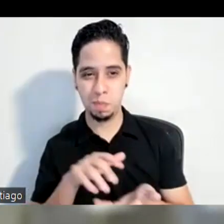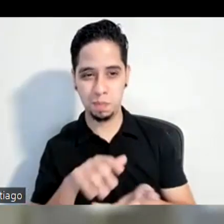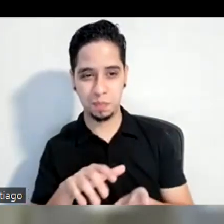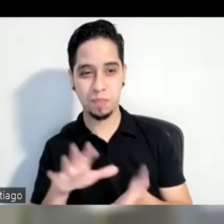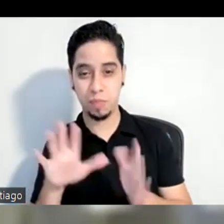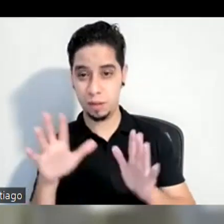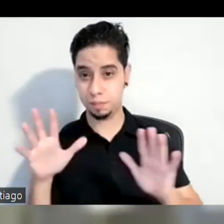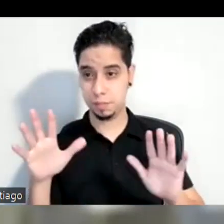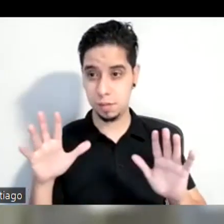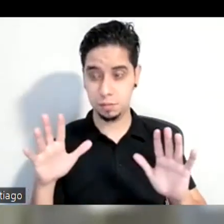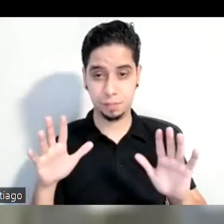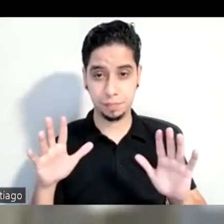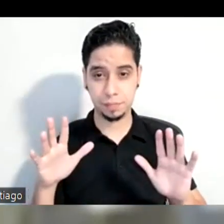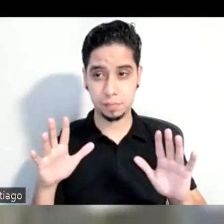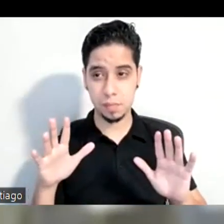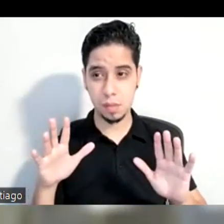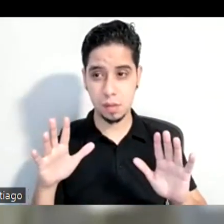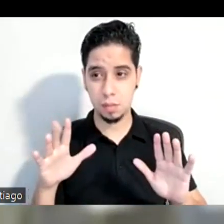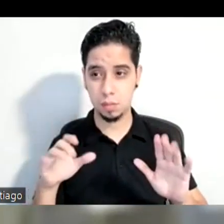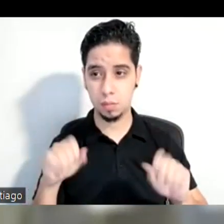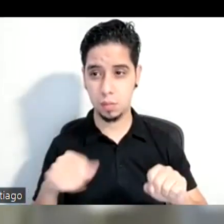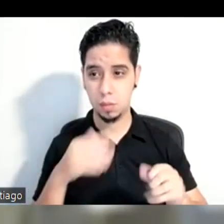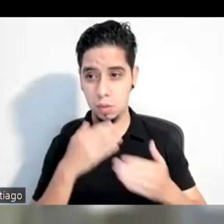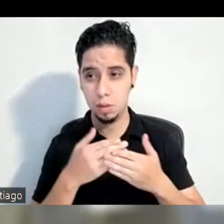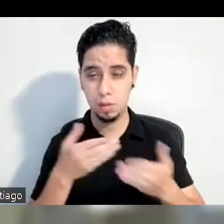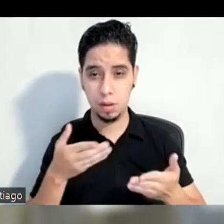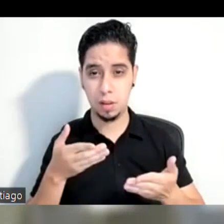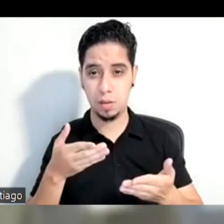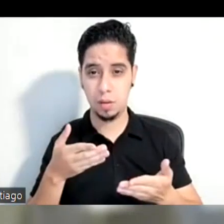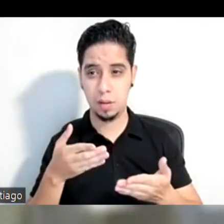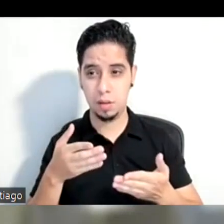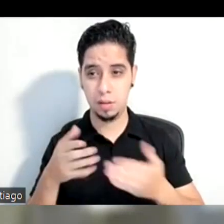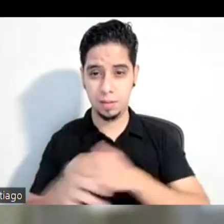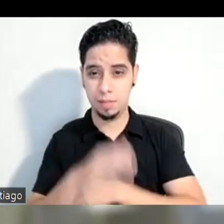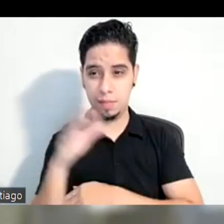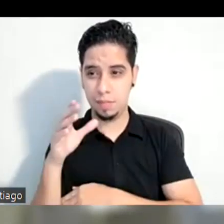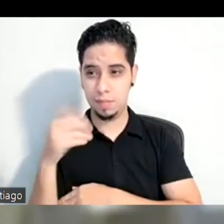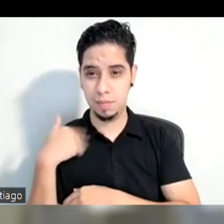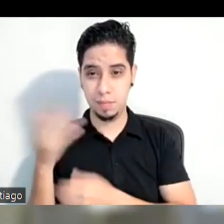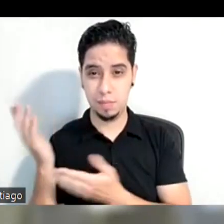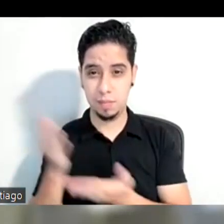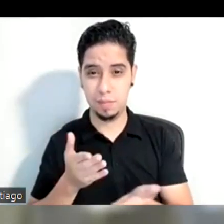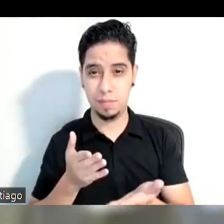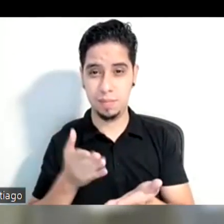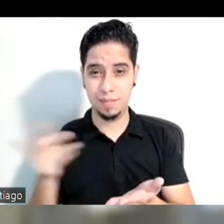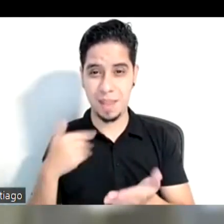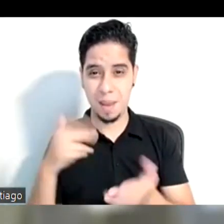Ya. Tenemos que cantar, mira, Adriana, aquello que dice: qué bueno, llegó la Navidad. Trayendo paz